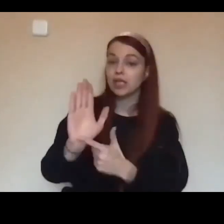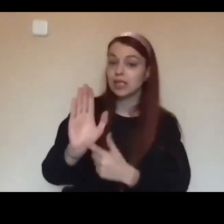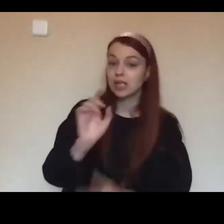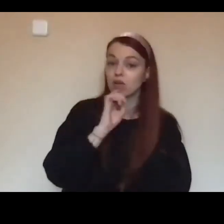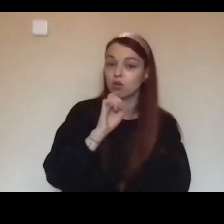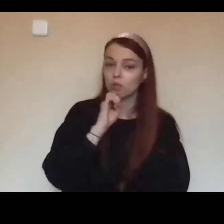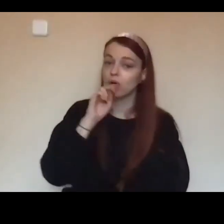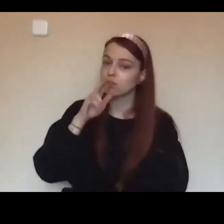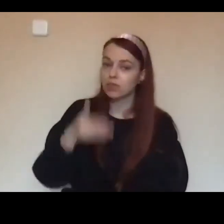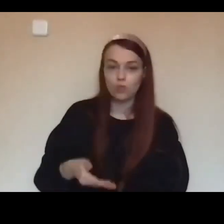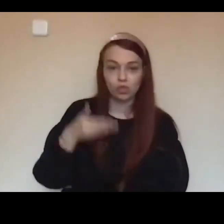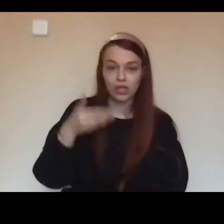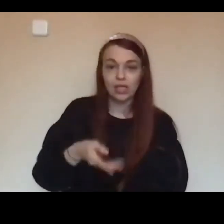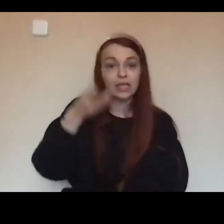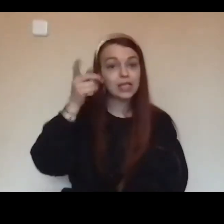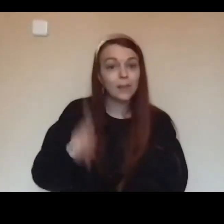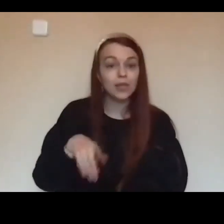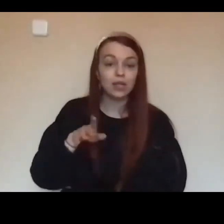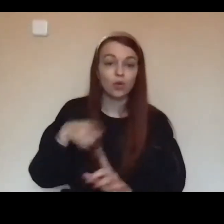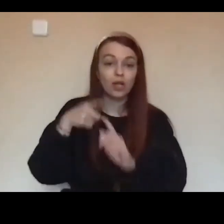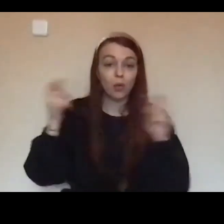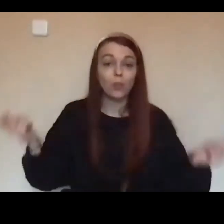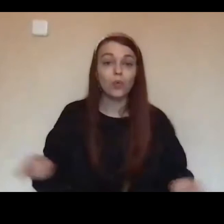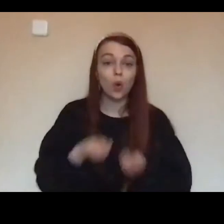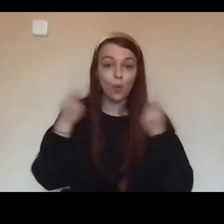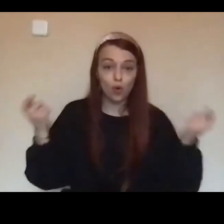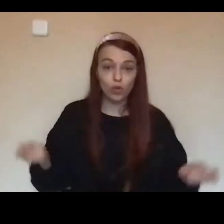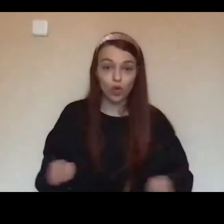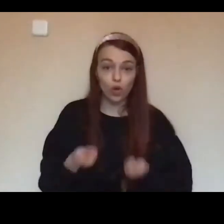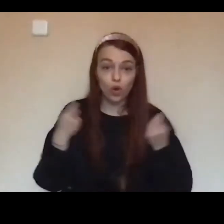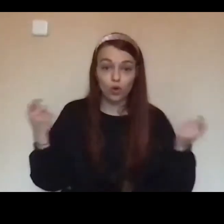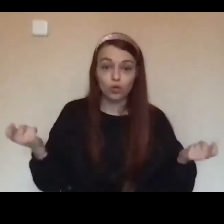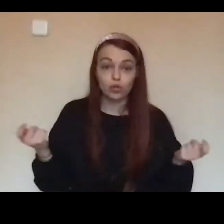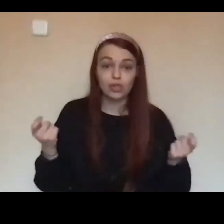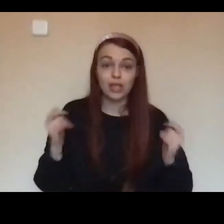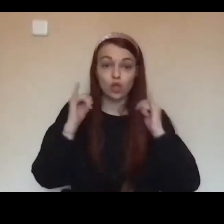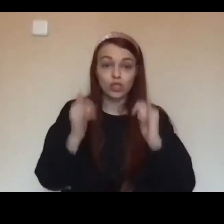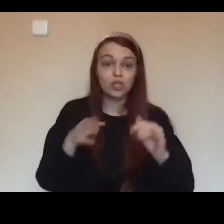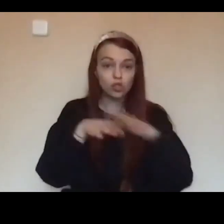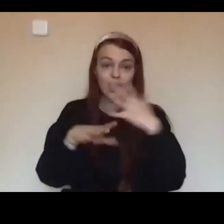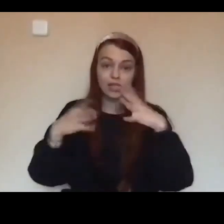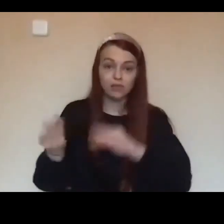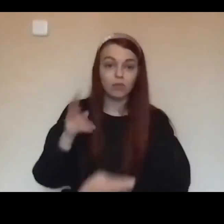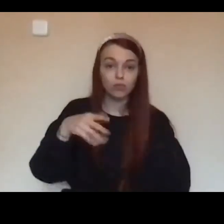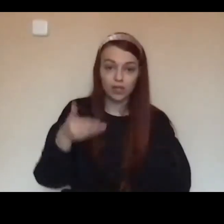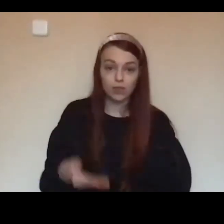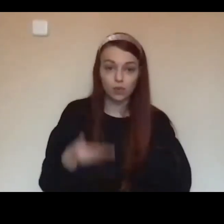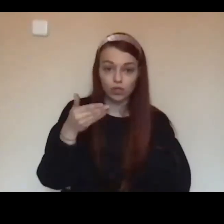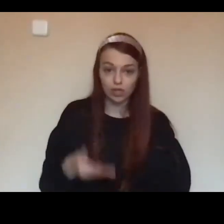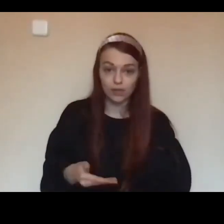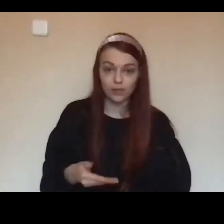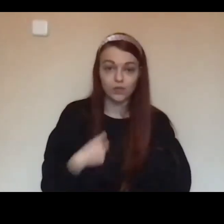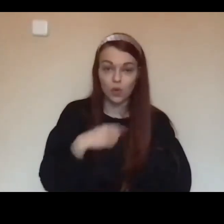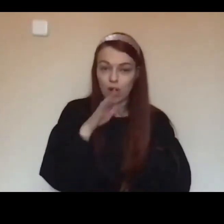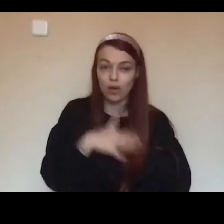y es muy importante también para la promoción de los destinos que son accesibles. Voy a utilizar